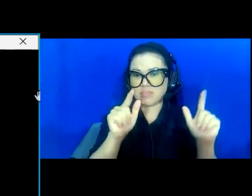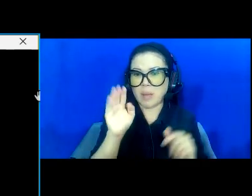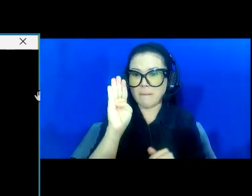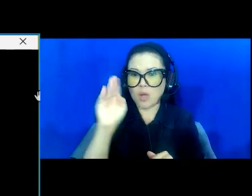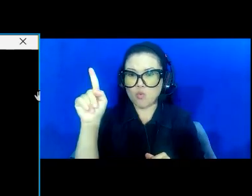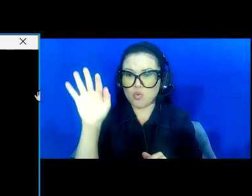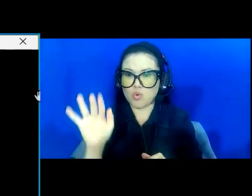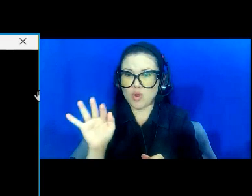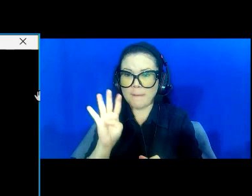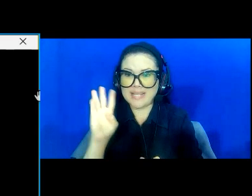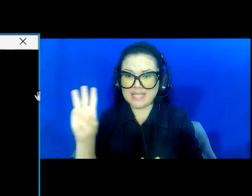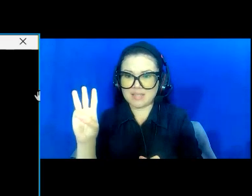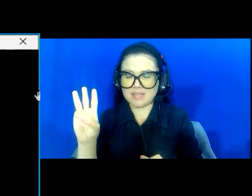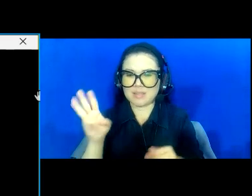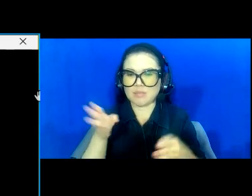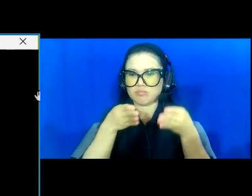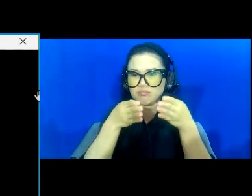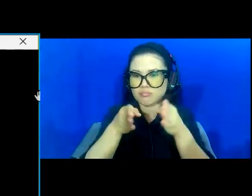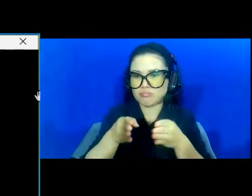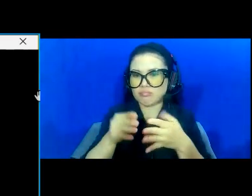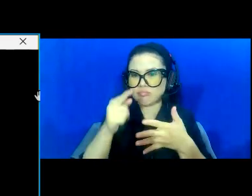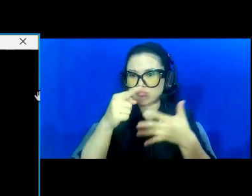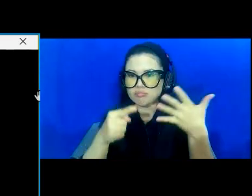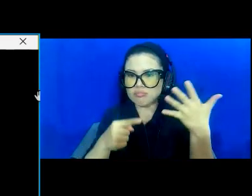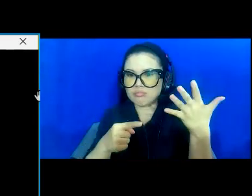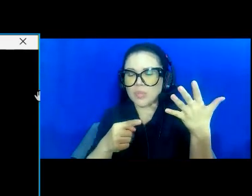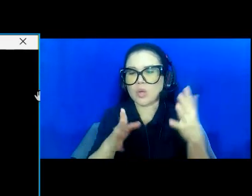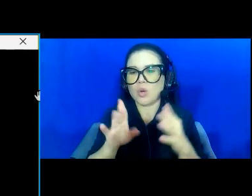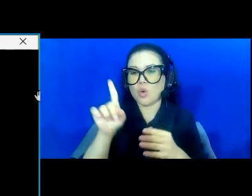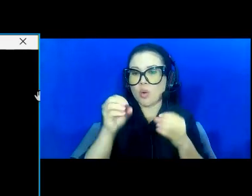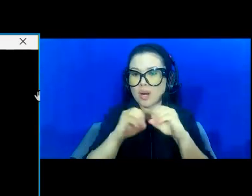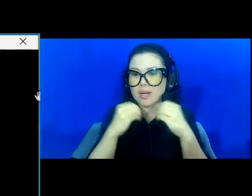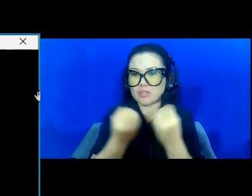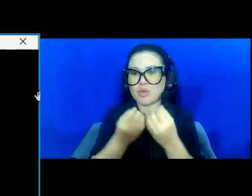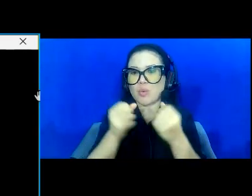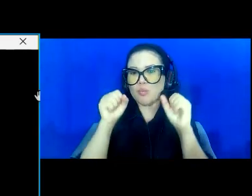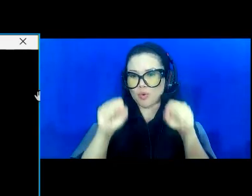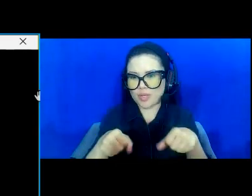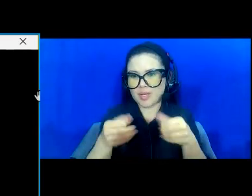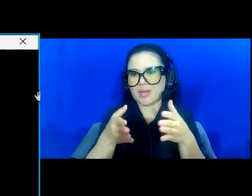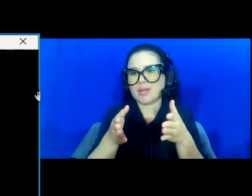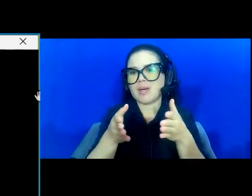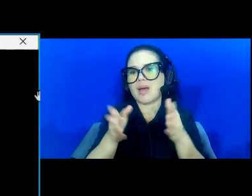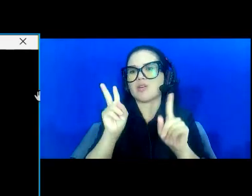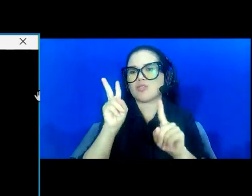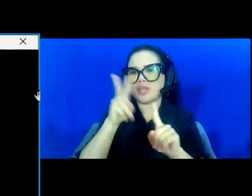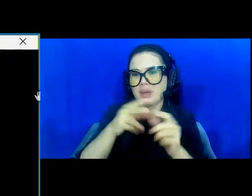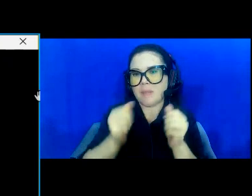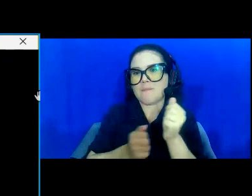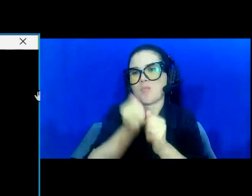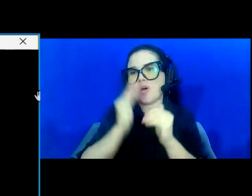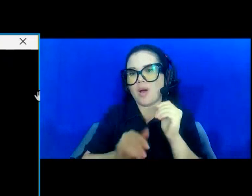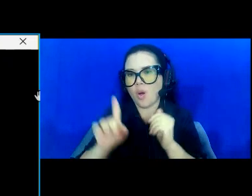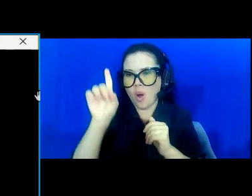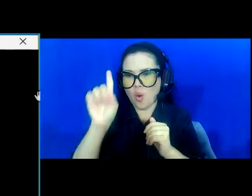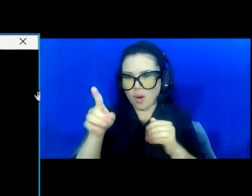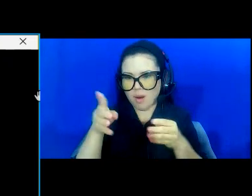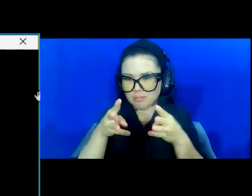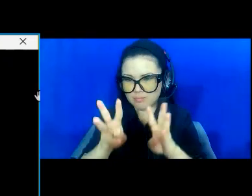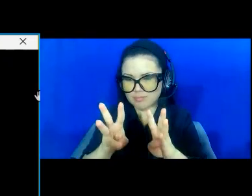que son las estrategias, porque una organización podía solicitar en más de una estrategia. Siempre recalcamos que